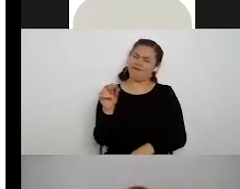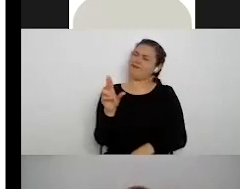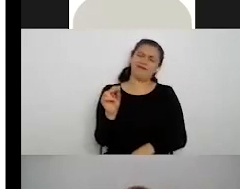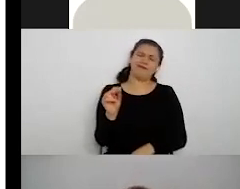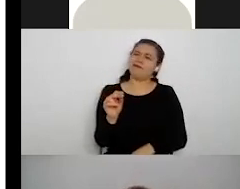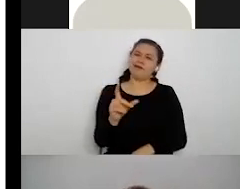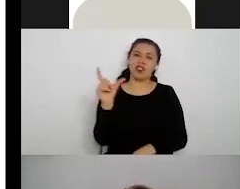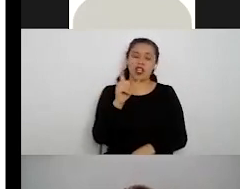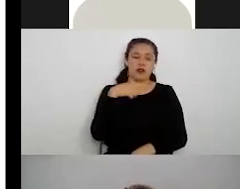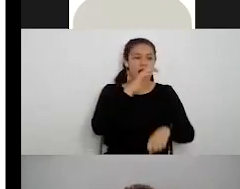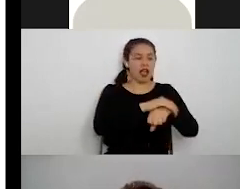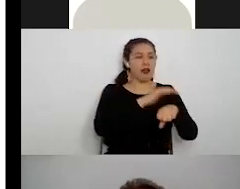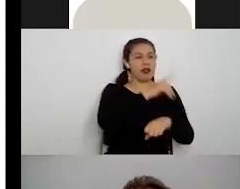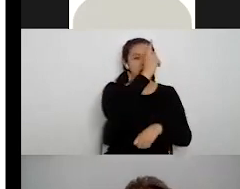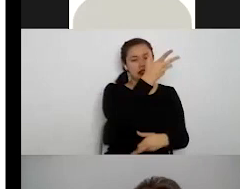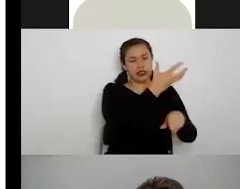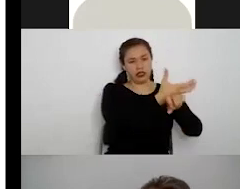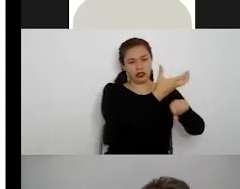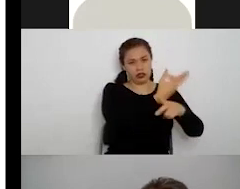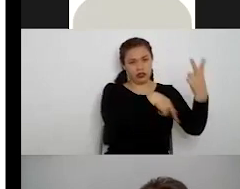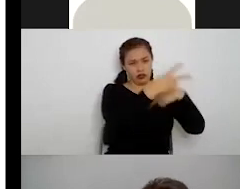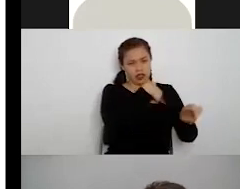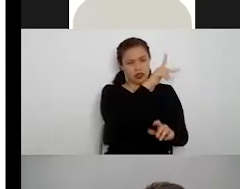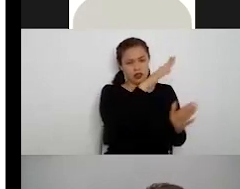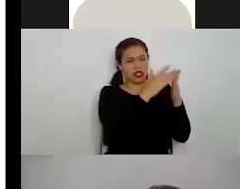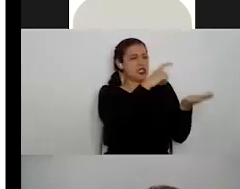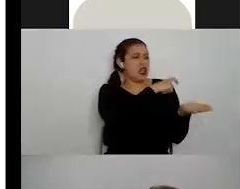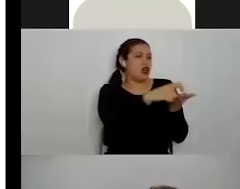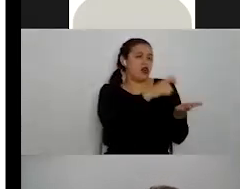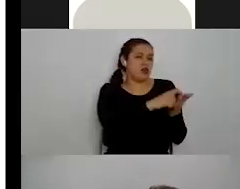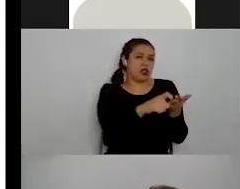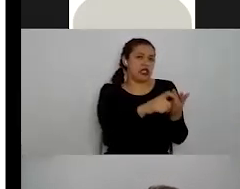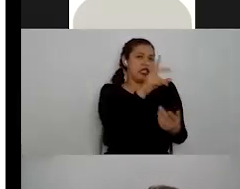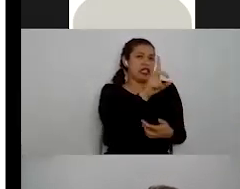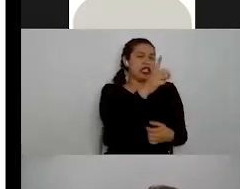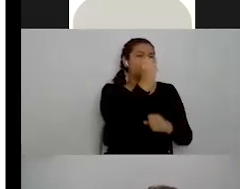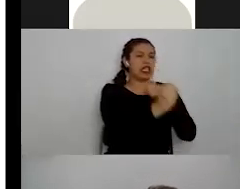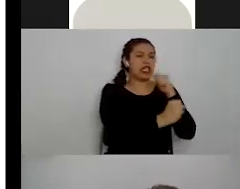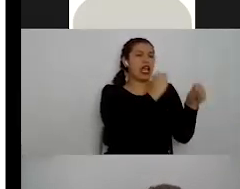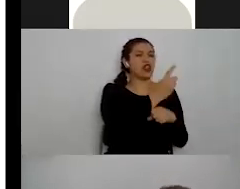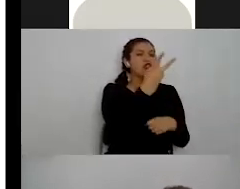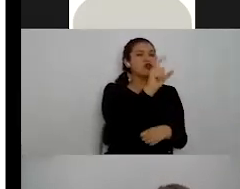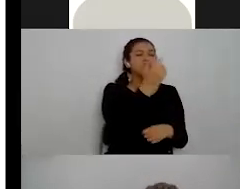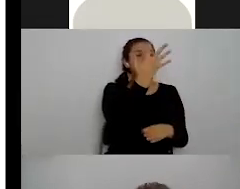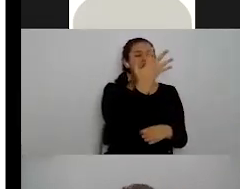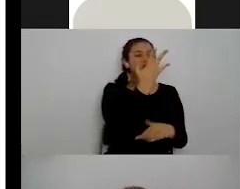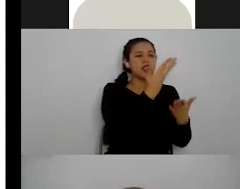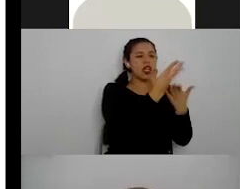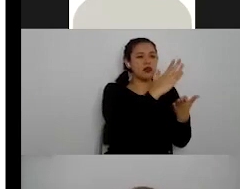platican los amigos que tengo que viven en Estados Unidos de que se compran su casa a 30 años al 2,50, aunque ahora han subido